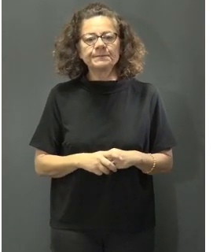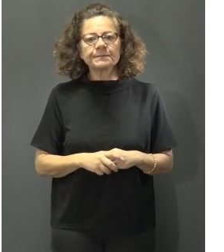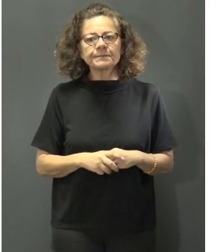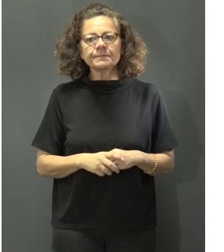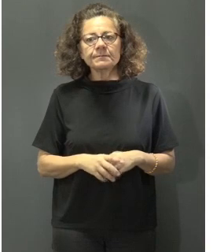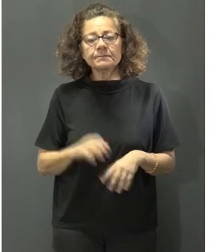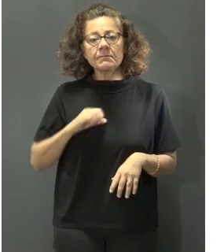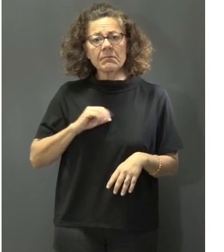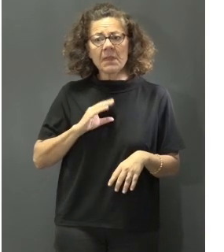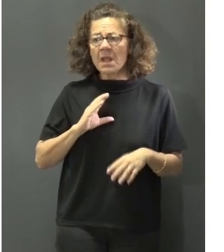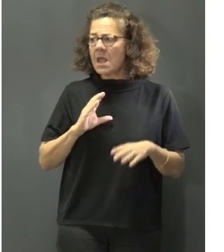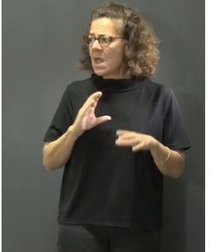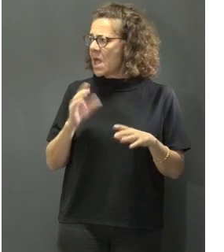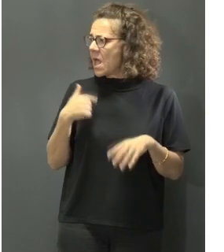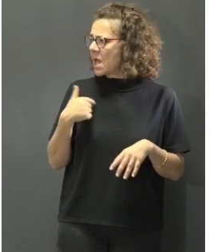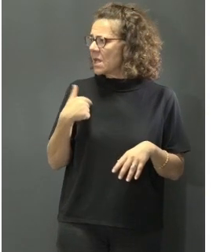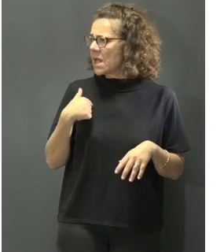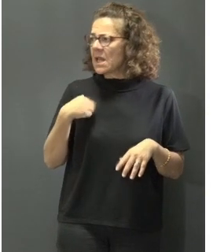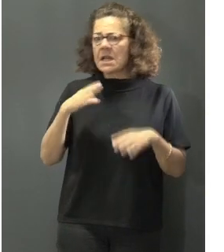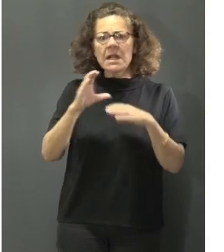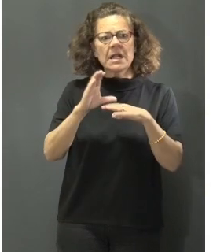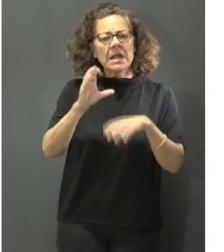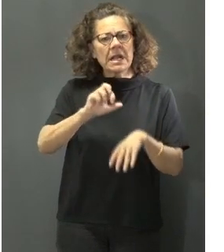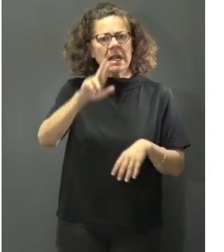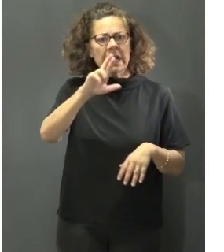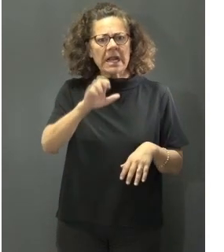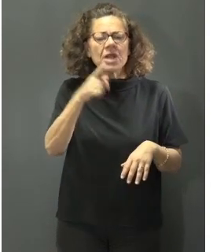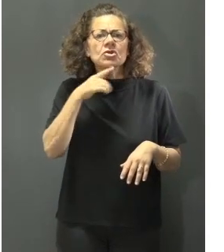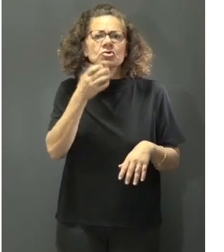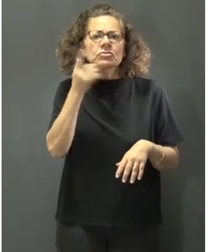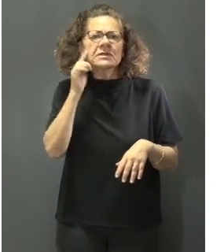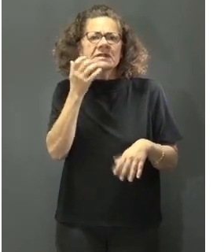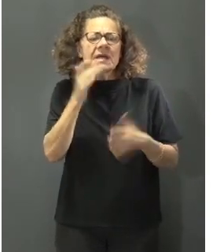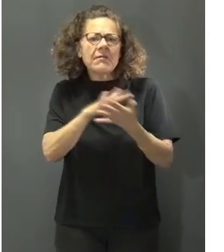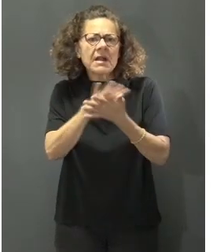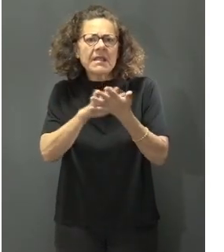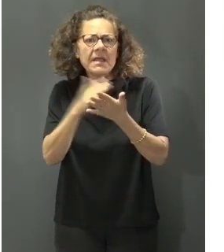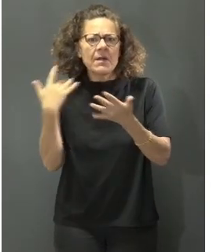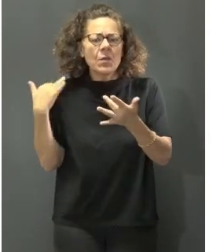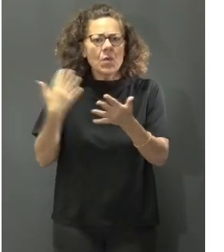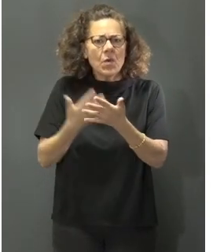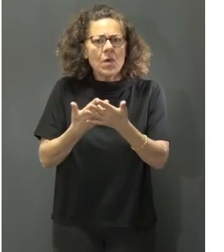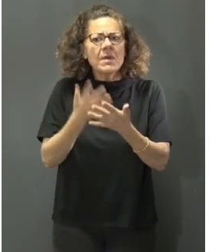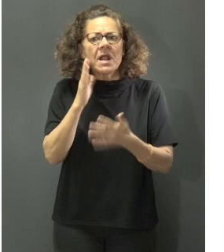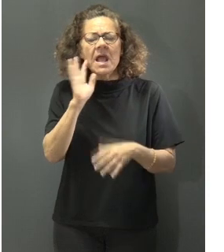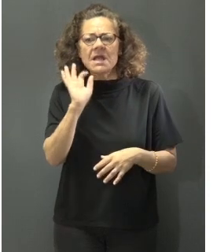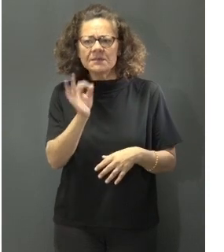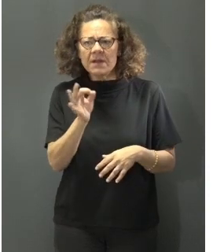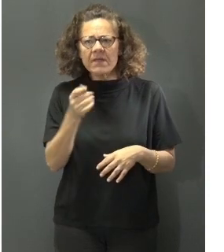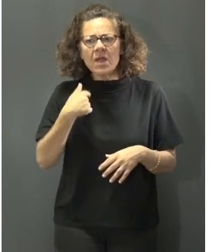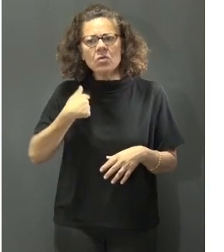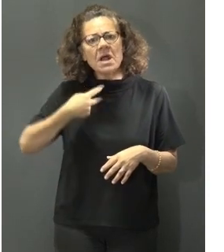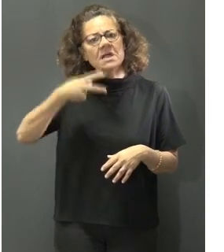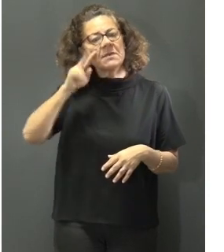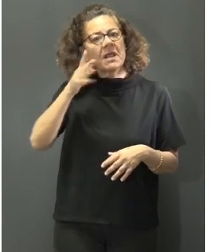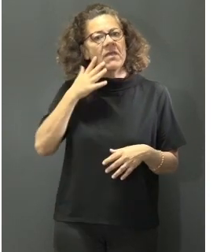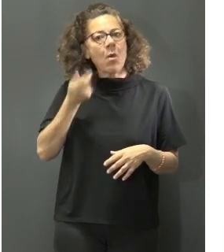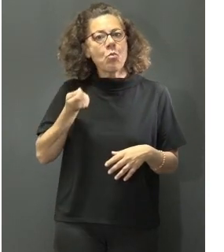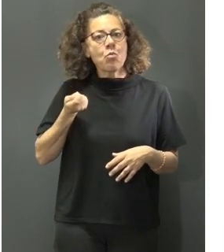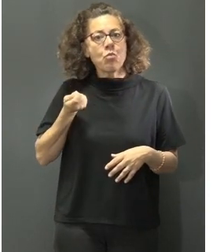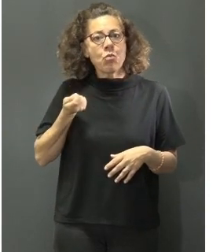En el CREER no sé si hablaría de barreras o dificultades. Es cierto que hay un bagaje importante de experiencia